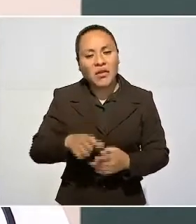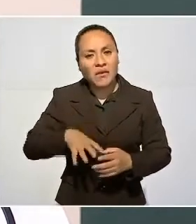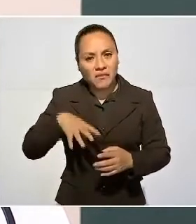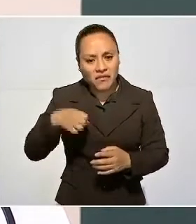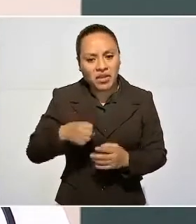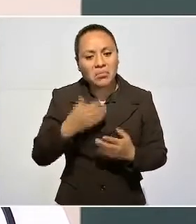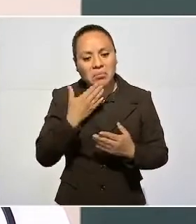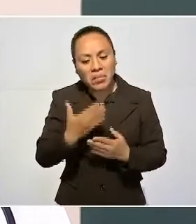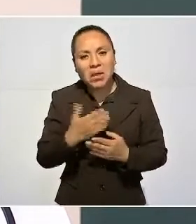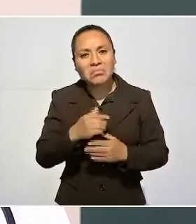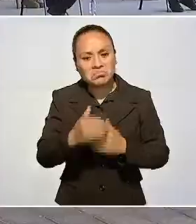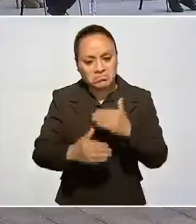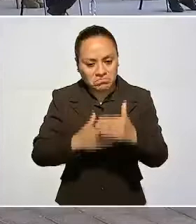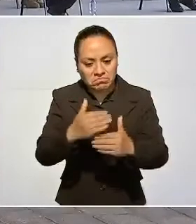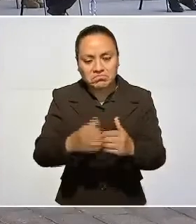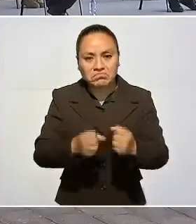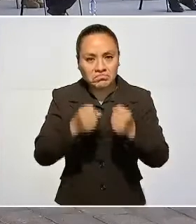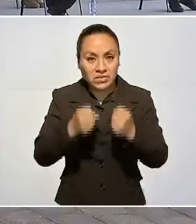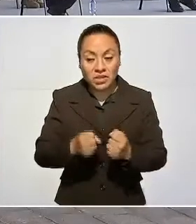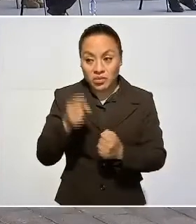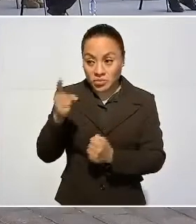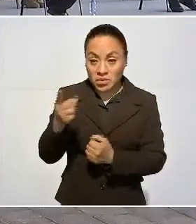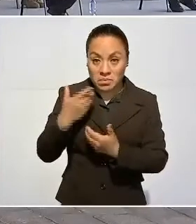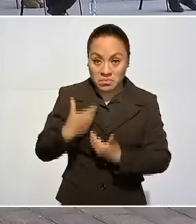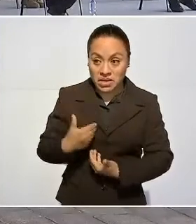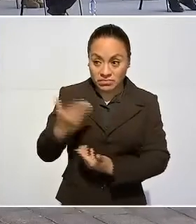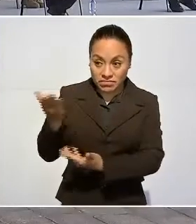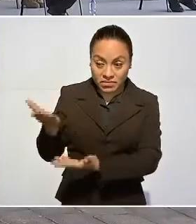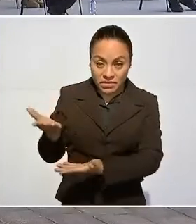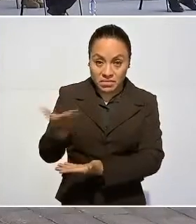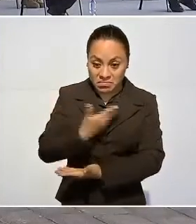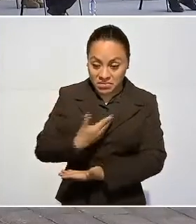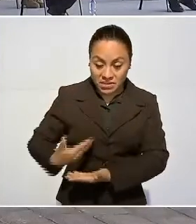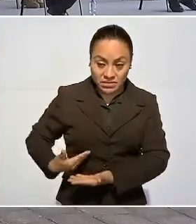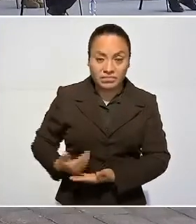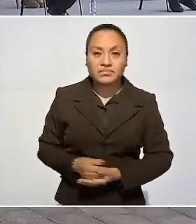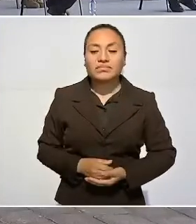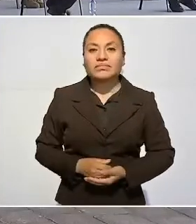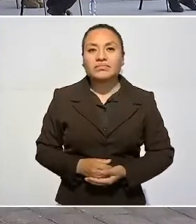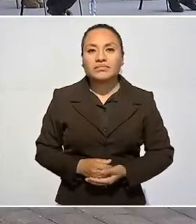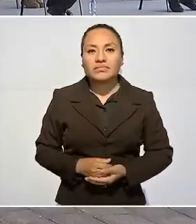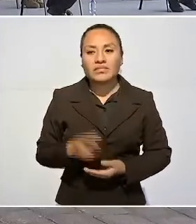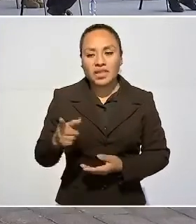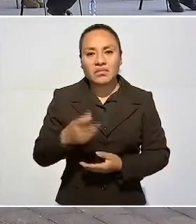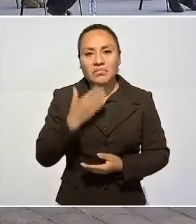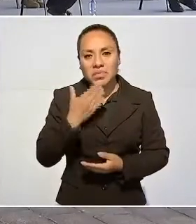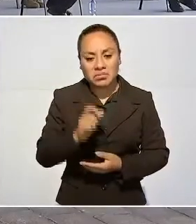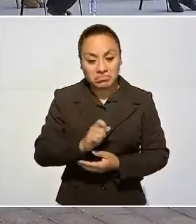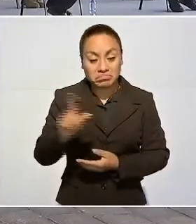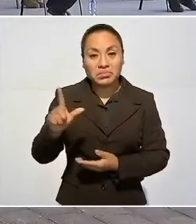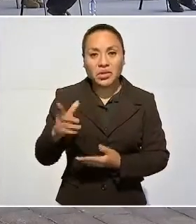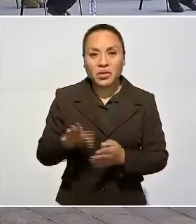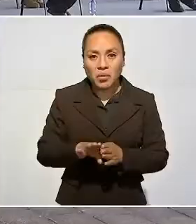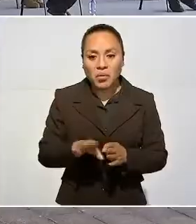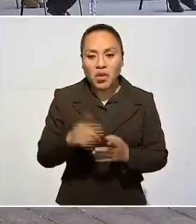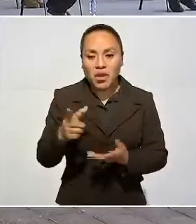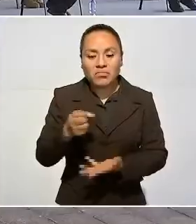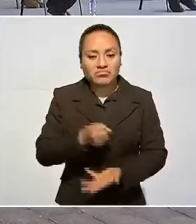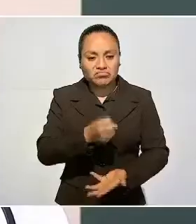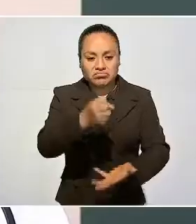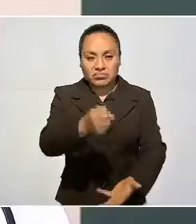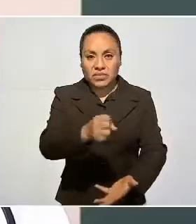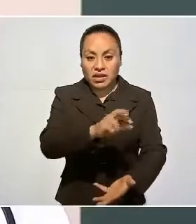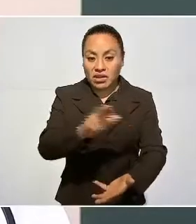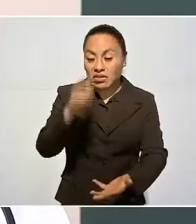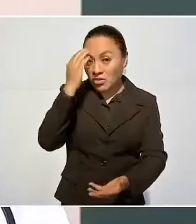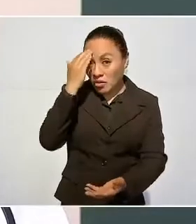reforzado nuestra reflexión desde que usted, señor presidente, nos distinguió con un financiamiento en reconocimiento